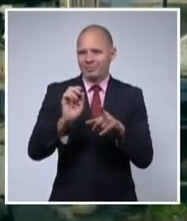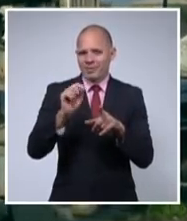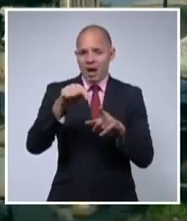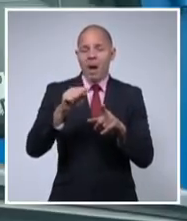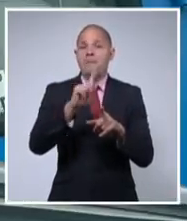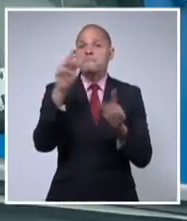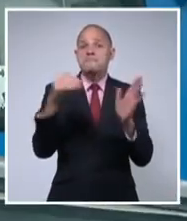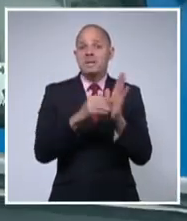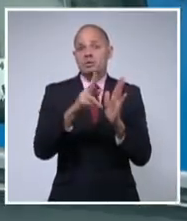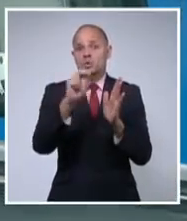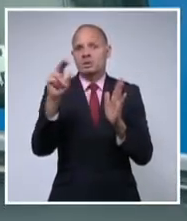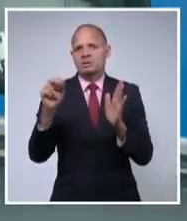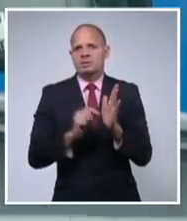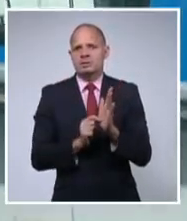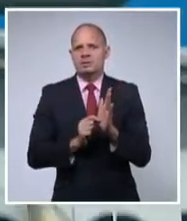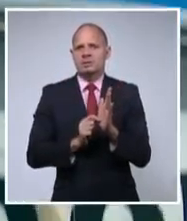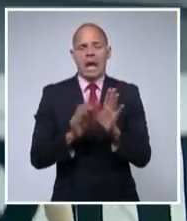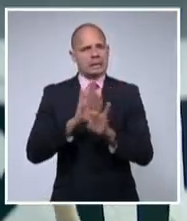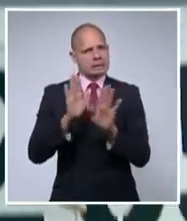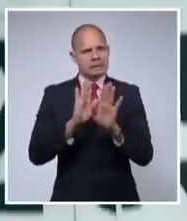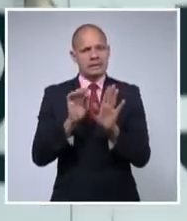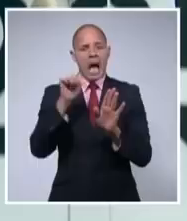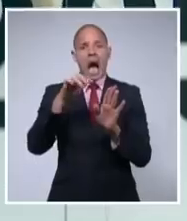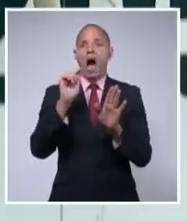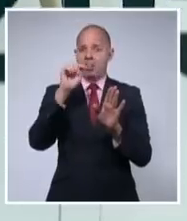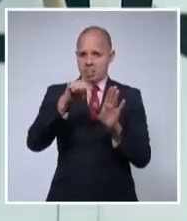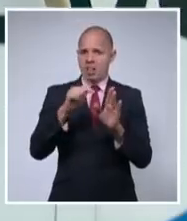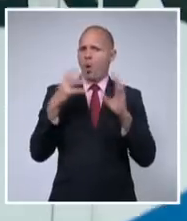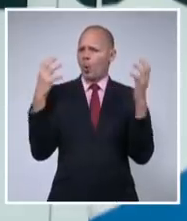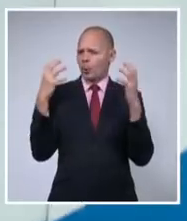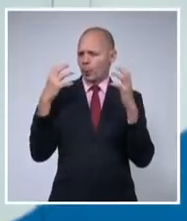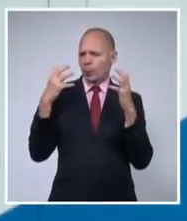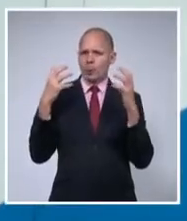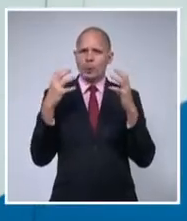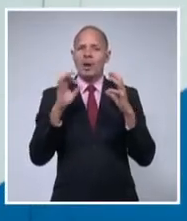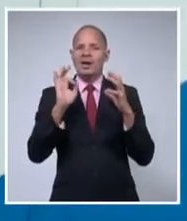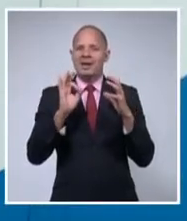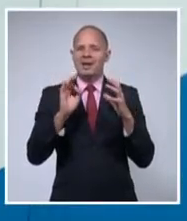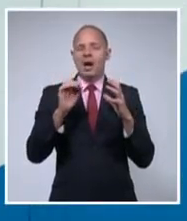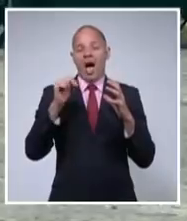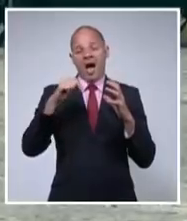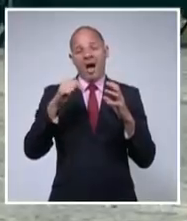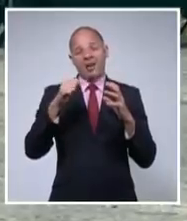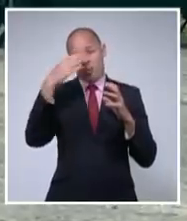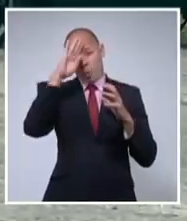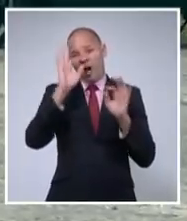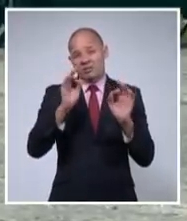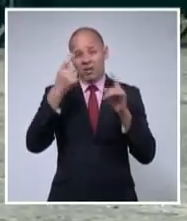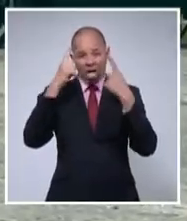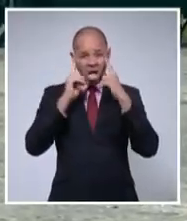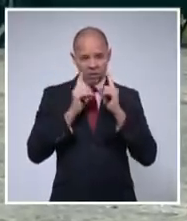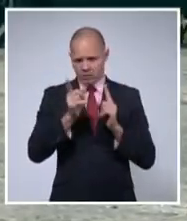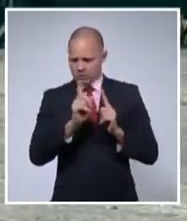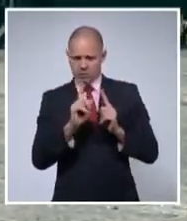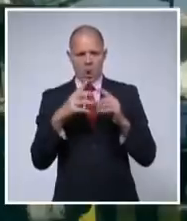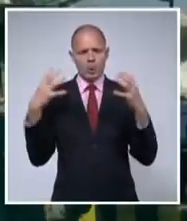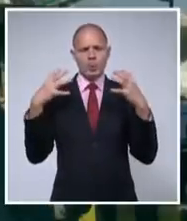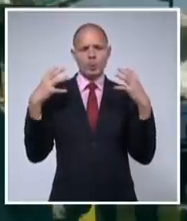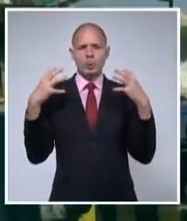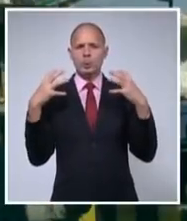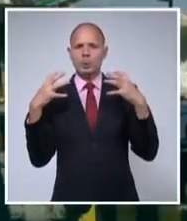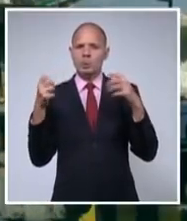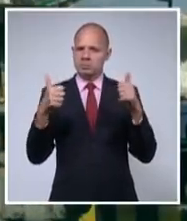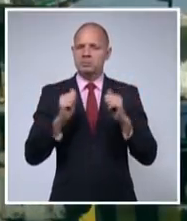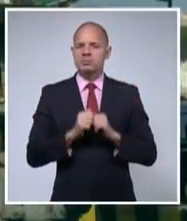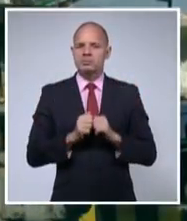aprobada, climatizada por las condiciones de trabajar en Cuba. La velocidad de la locomotora máxima es 80 kilómetros